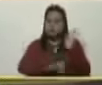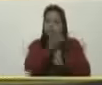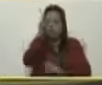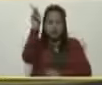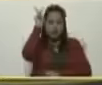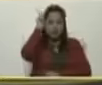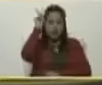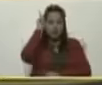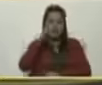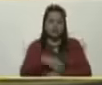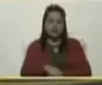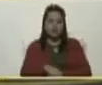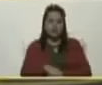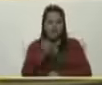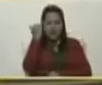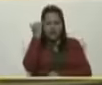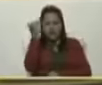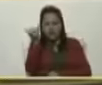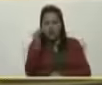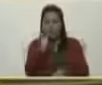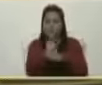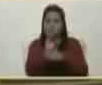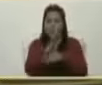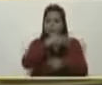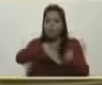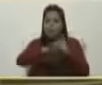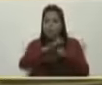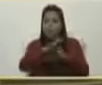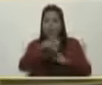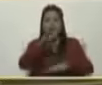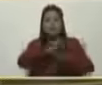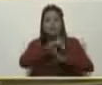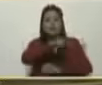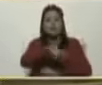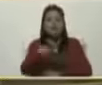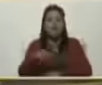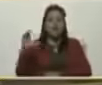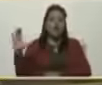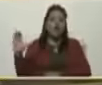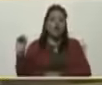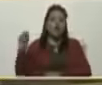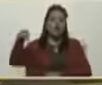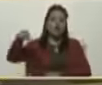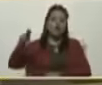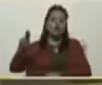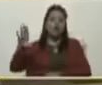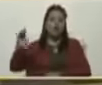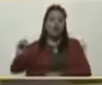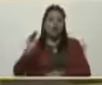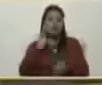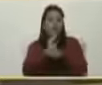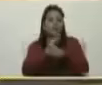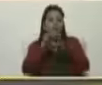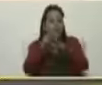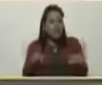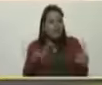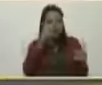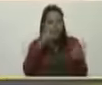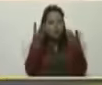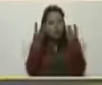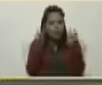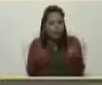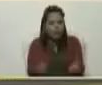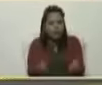orgánico, ecológico, porque el conuquero cuida la tierra para que no se le seque, para mantener